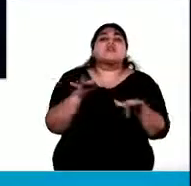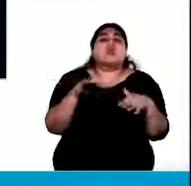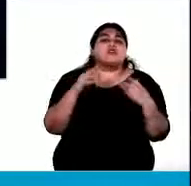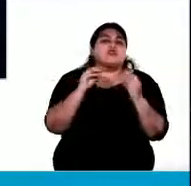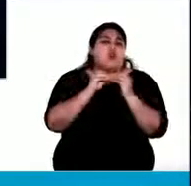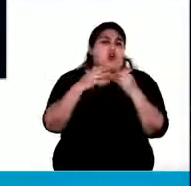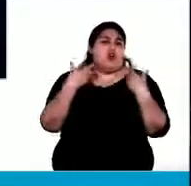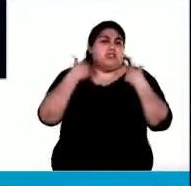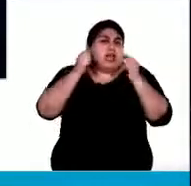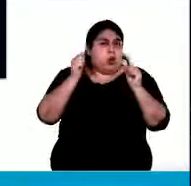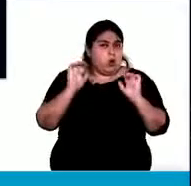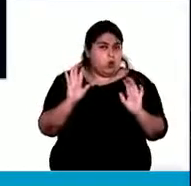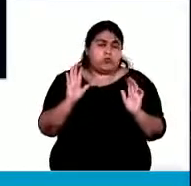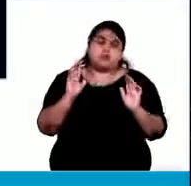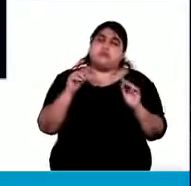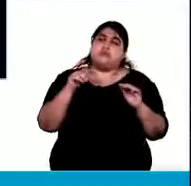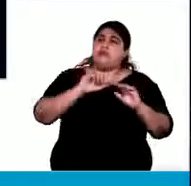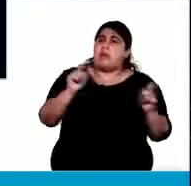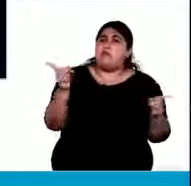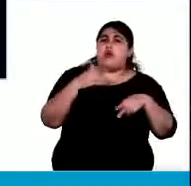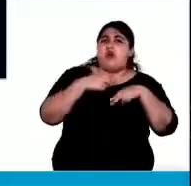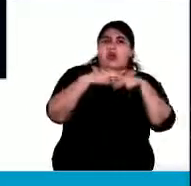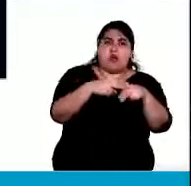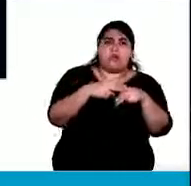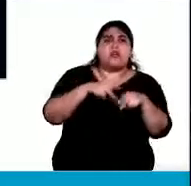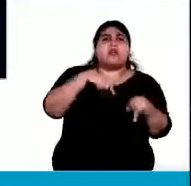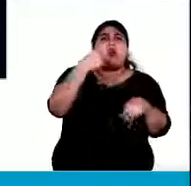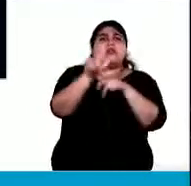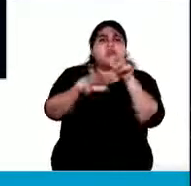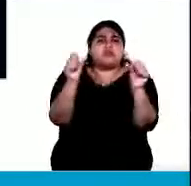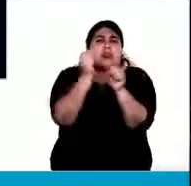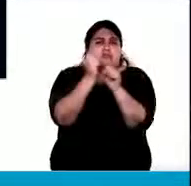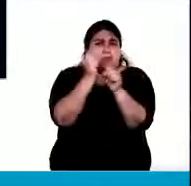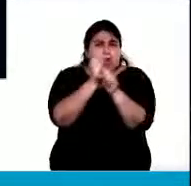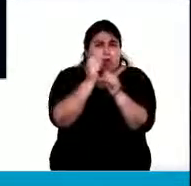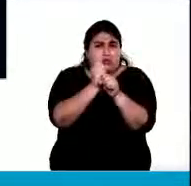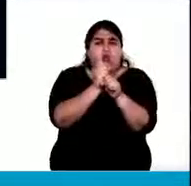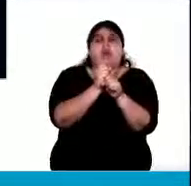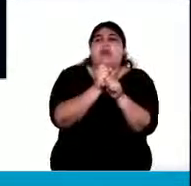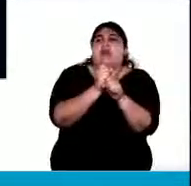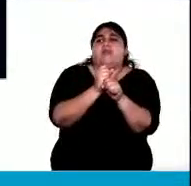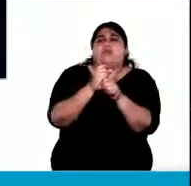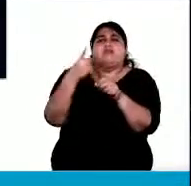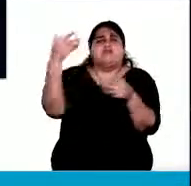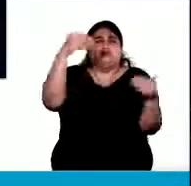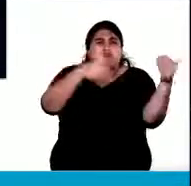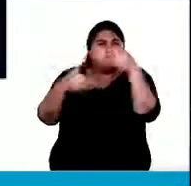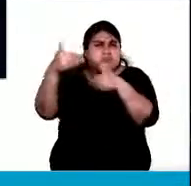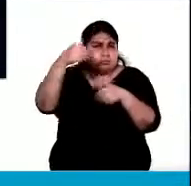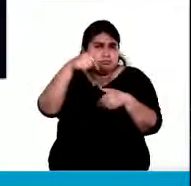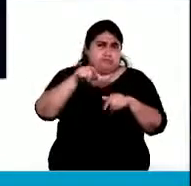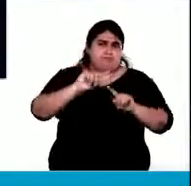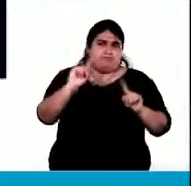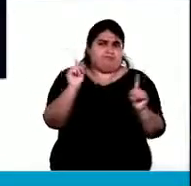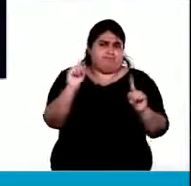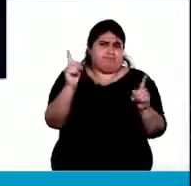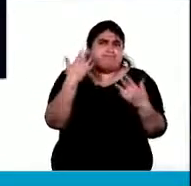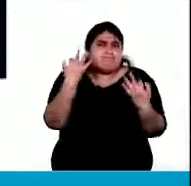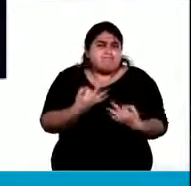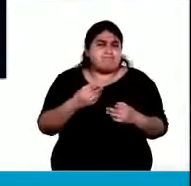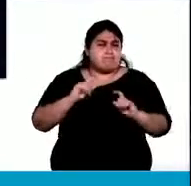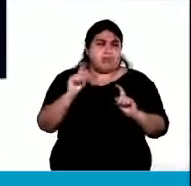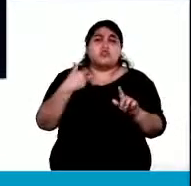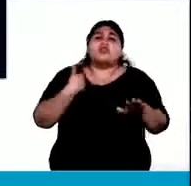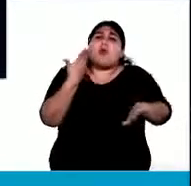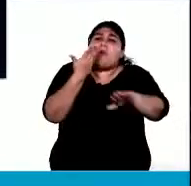ni tampoco es recomendable para ninguno de los trabajadores y trabajadoras que asisten a esta Cámara. Así que le